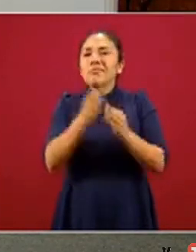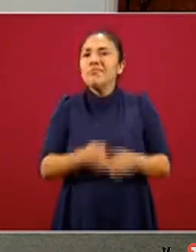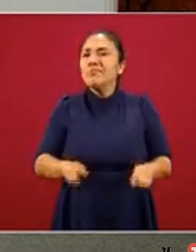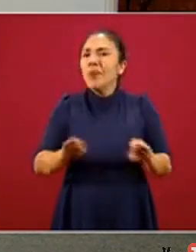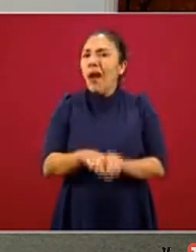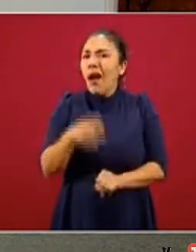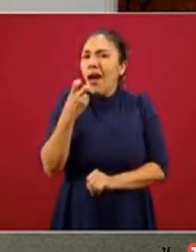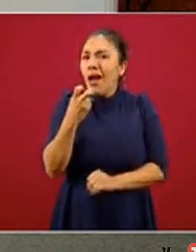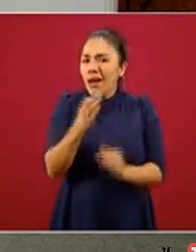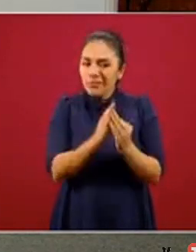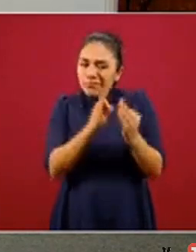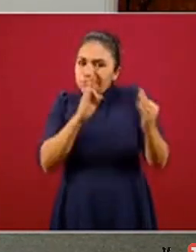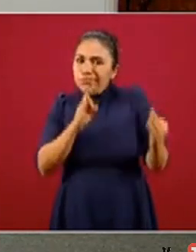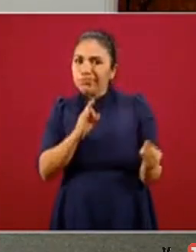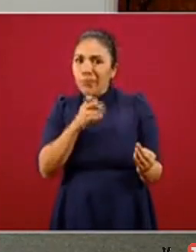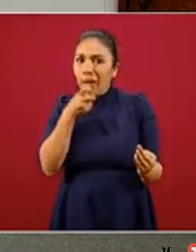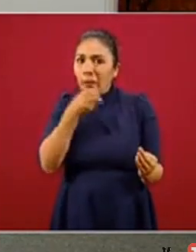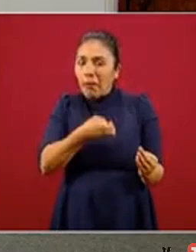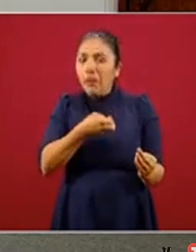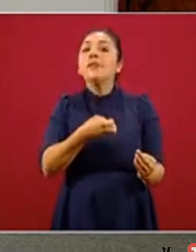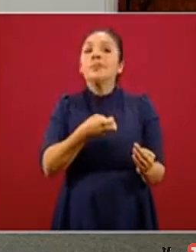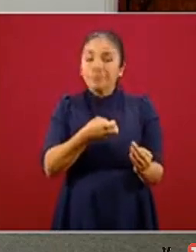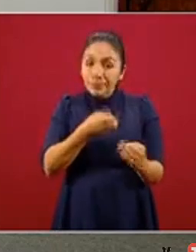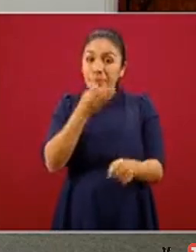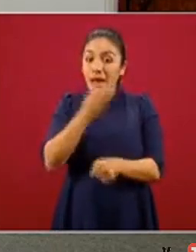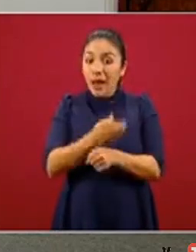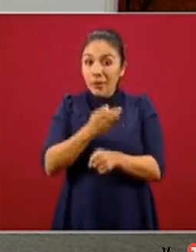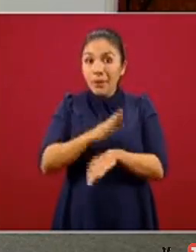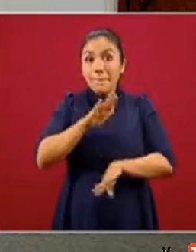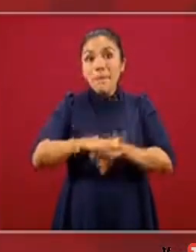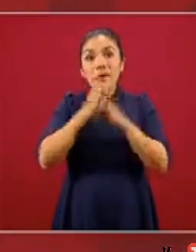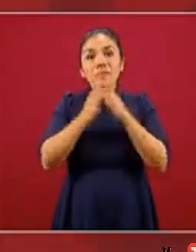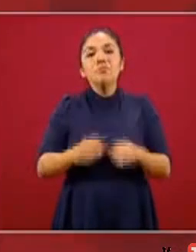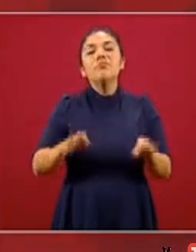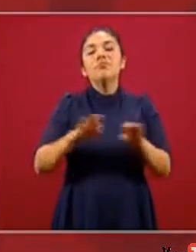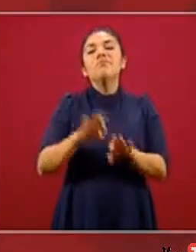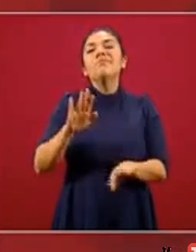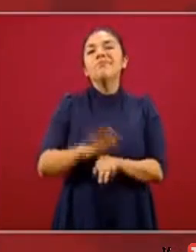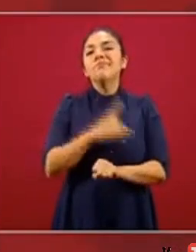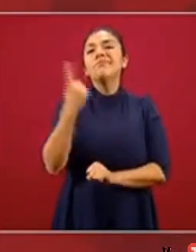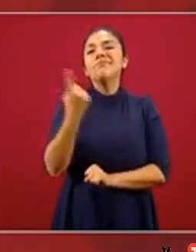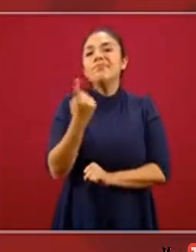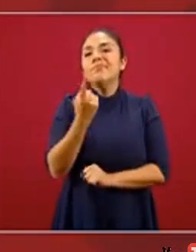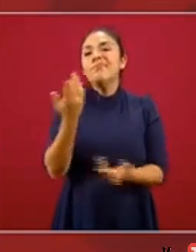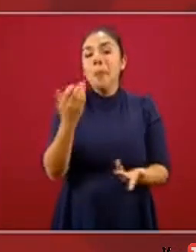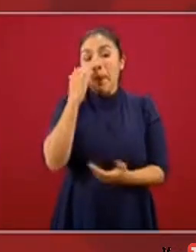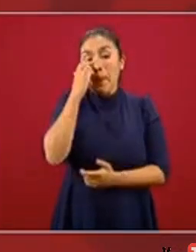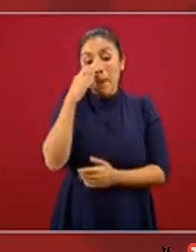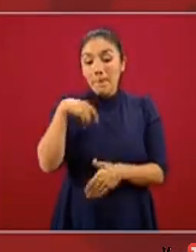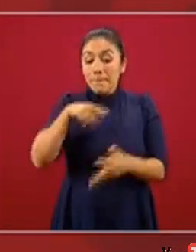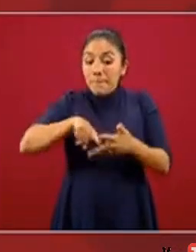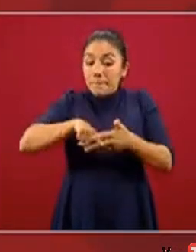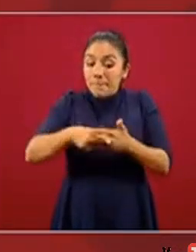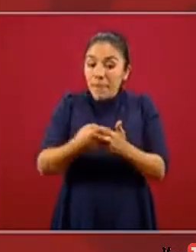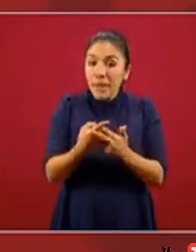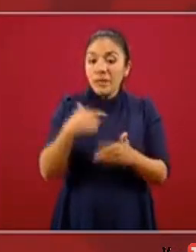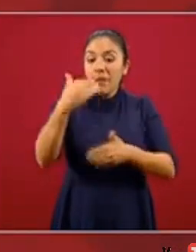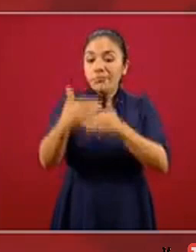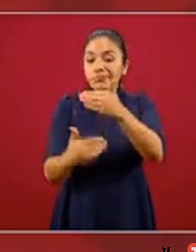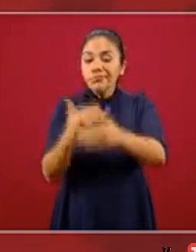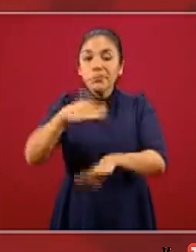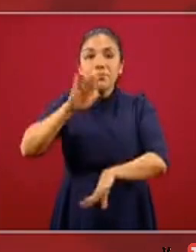distancia, y esto es especialmente importante porque conforme empezamos a incorporar